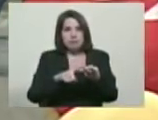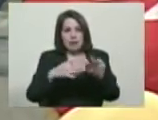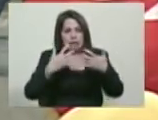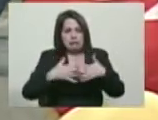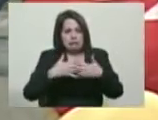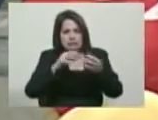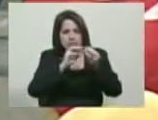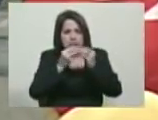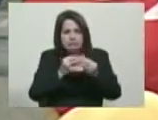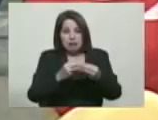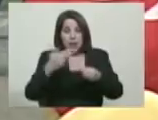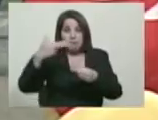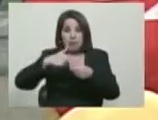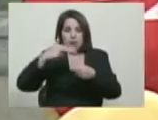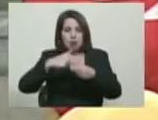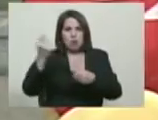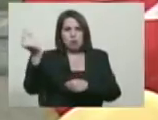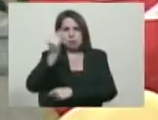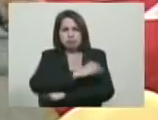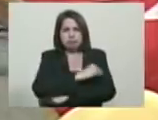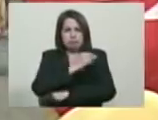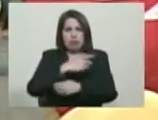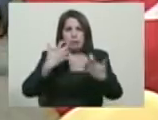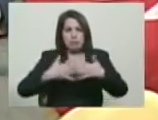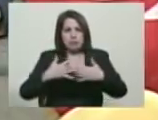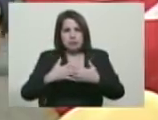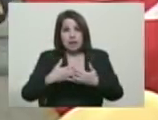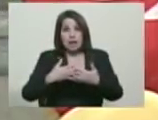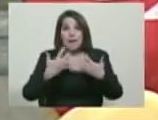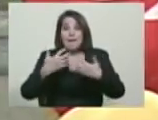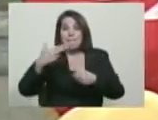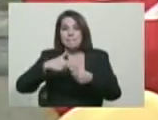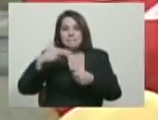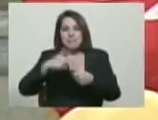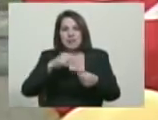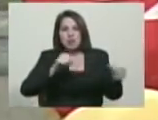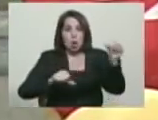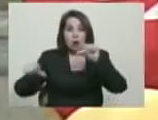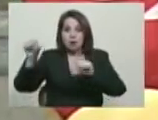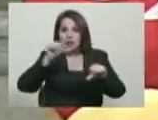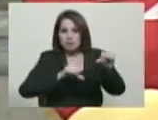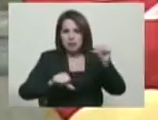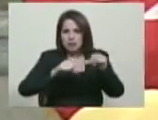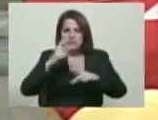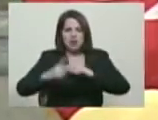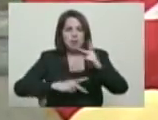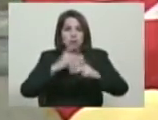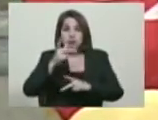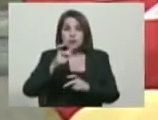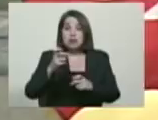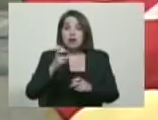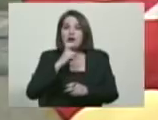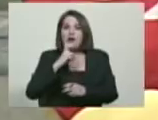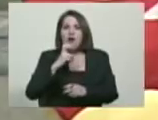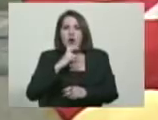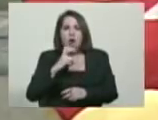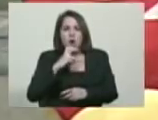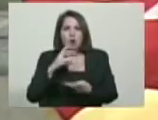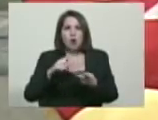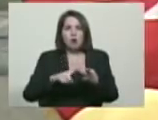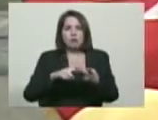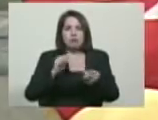refinación, inversiones turcas en la petroquímica, inversiones turcas para producir oro, diamante,